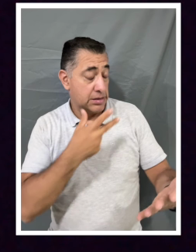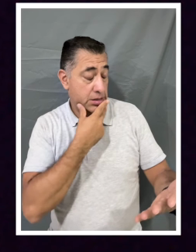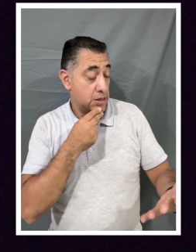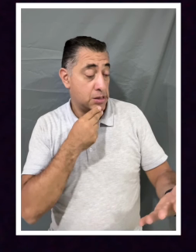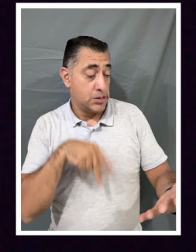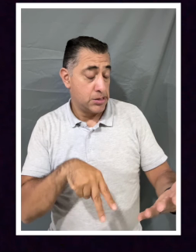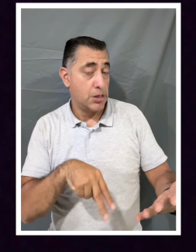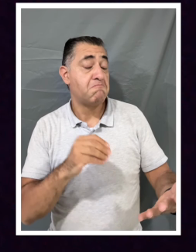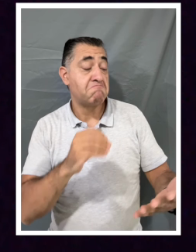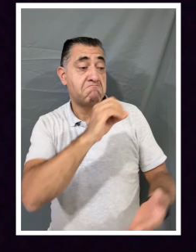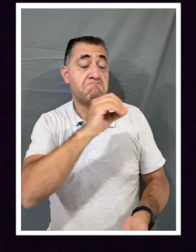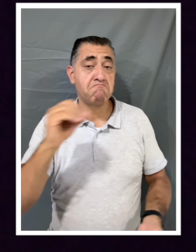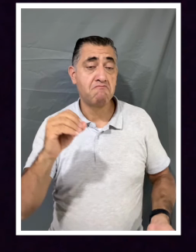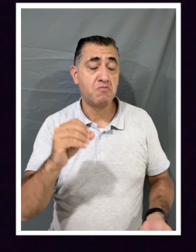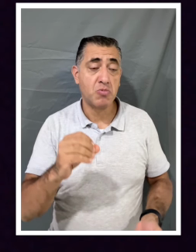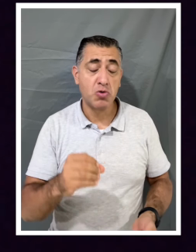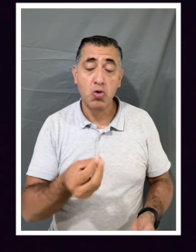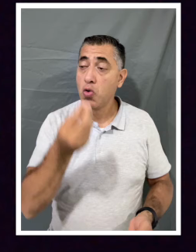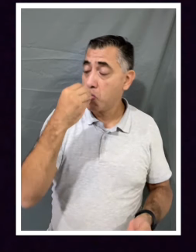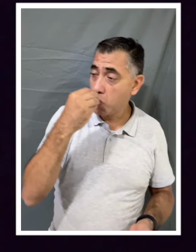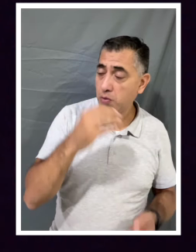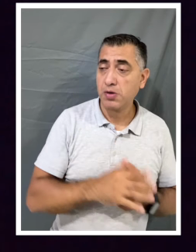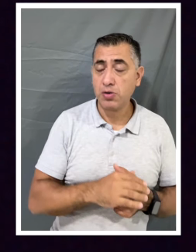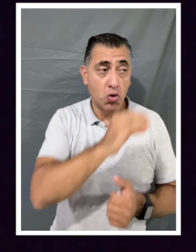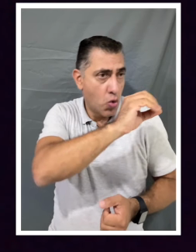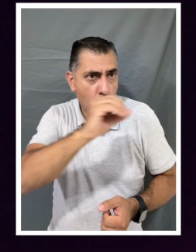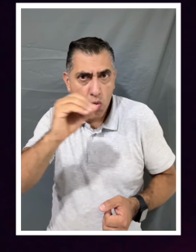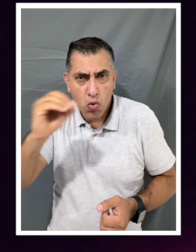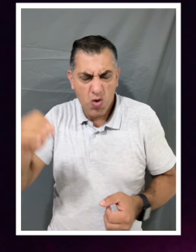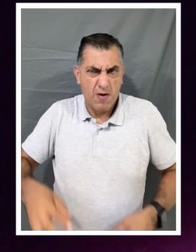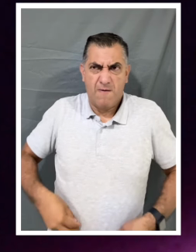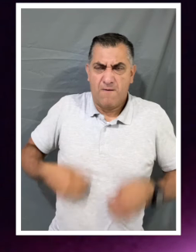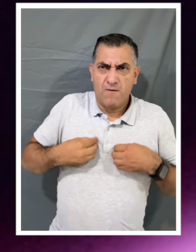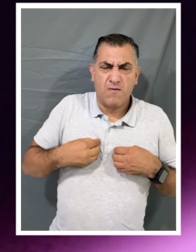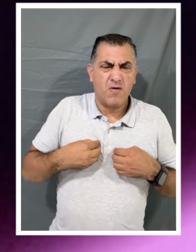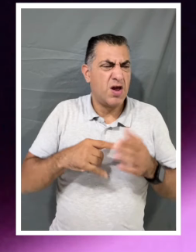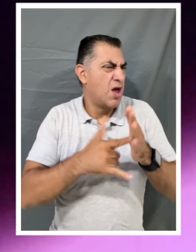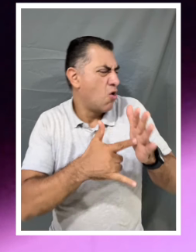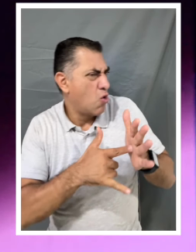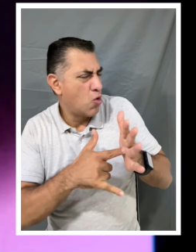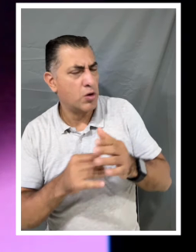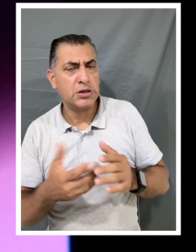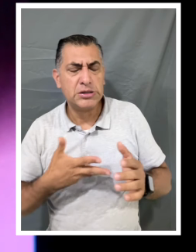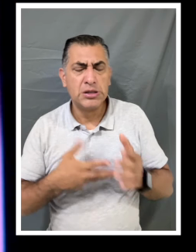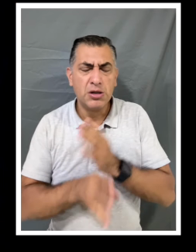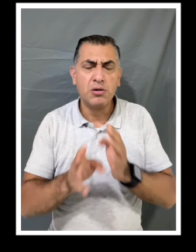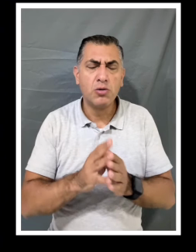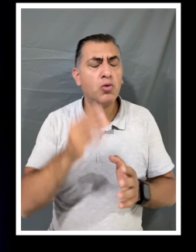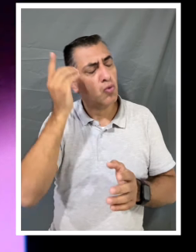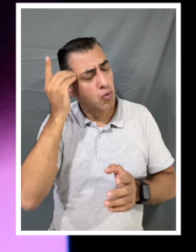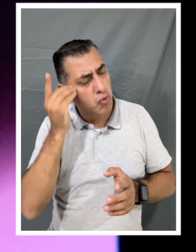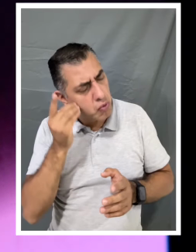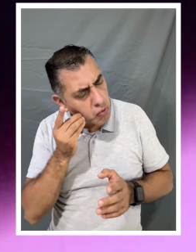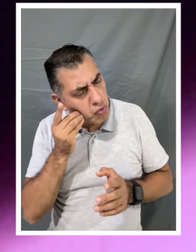y definitivamente es muy organizado en su dieta muy organizado en su estilo de vida en sus horarios él Tiene ciertas horas de sueño